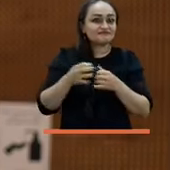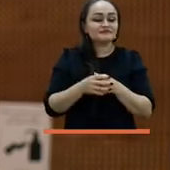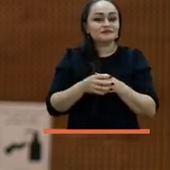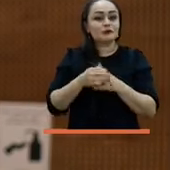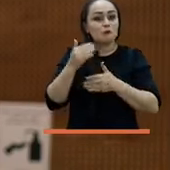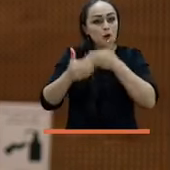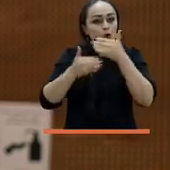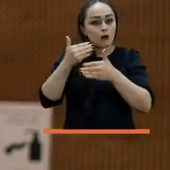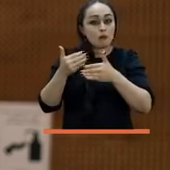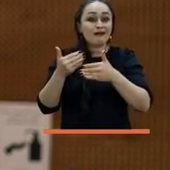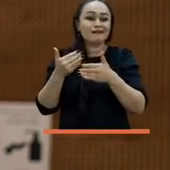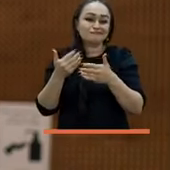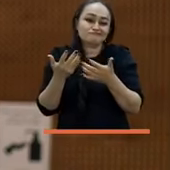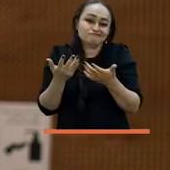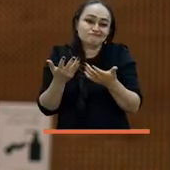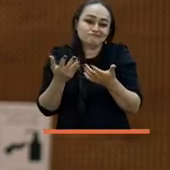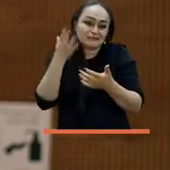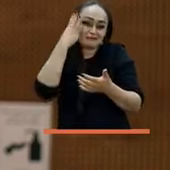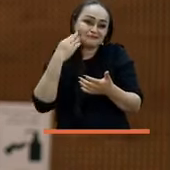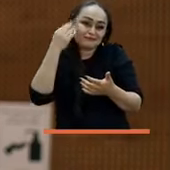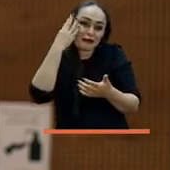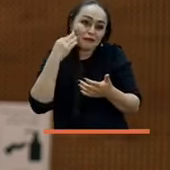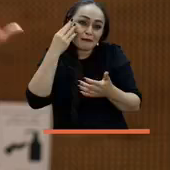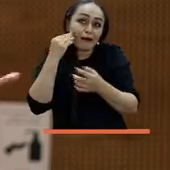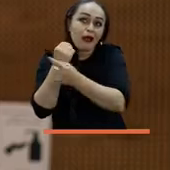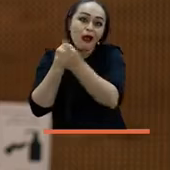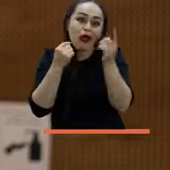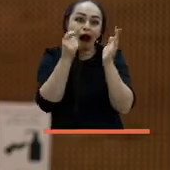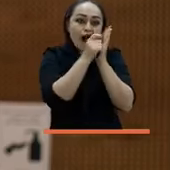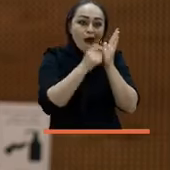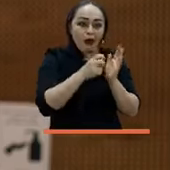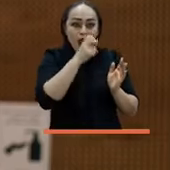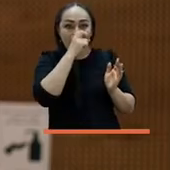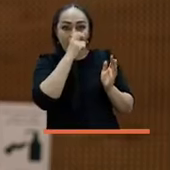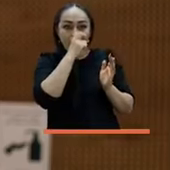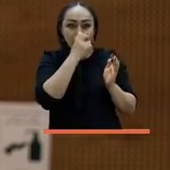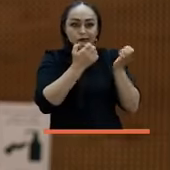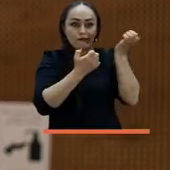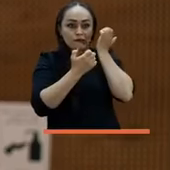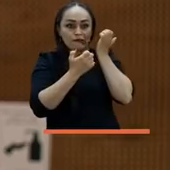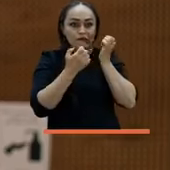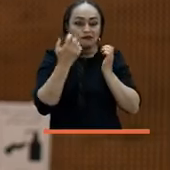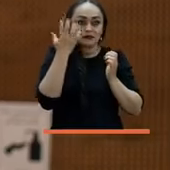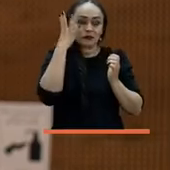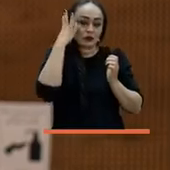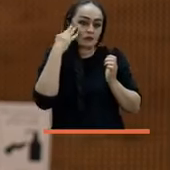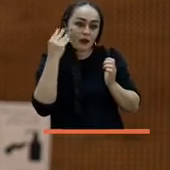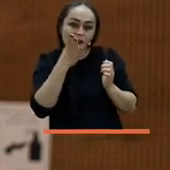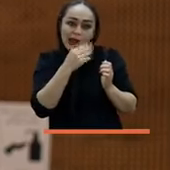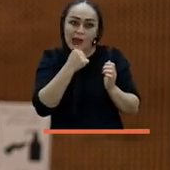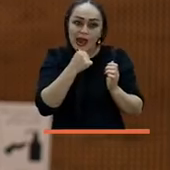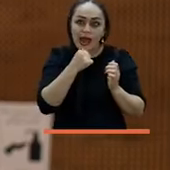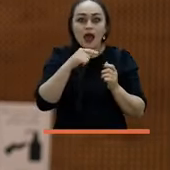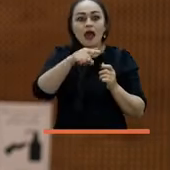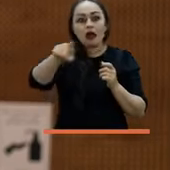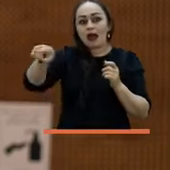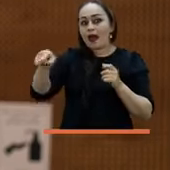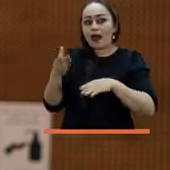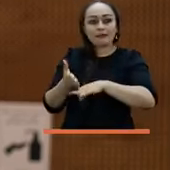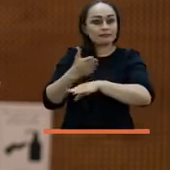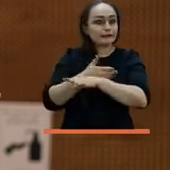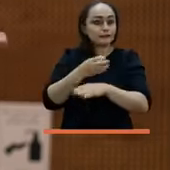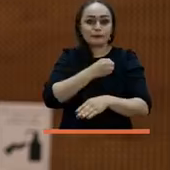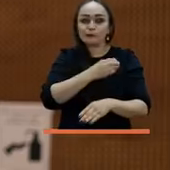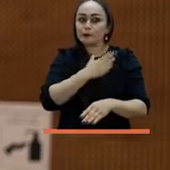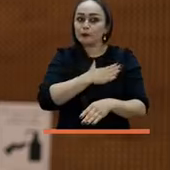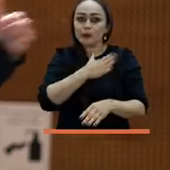la experiencia es uno de los principales requisitos al momento de una selección estos jóvenes no han tenido oportunidad en ninguna otra parte